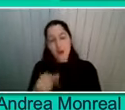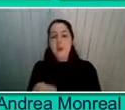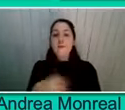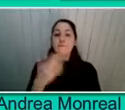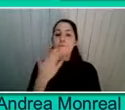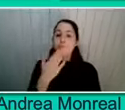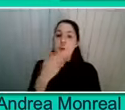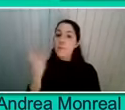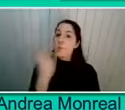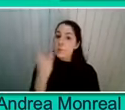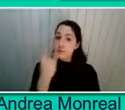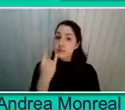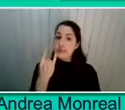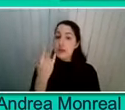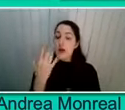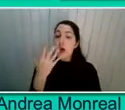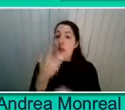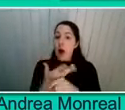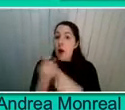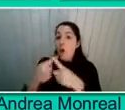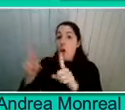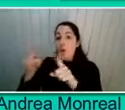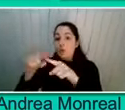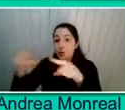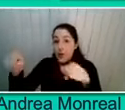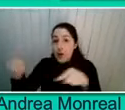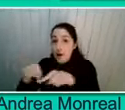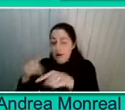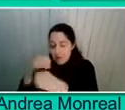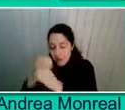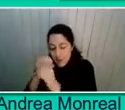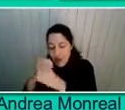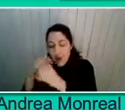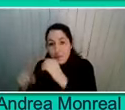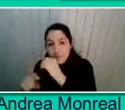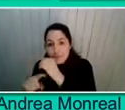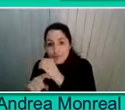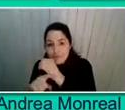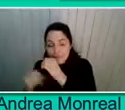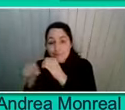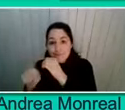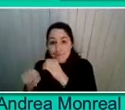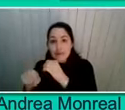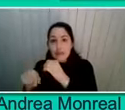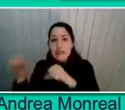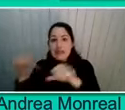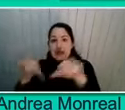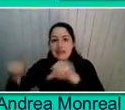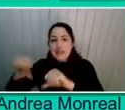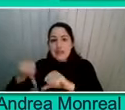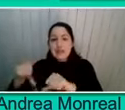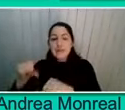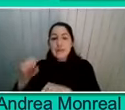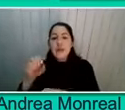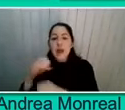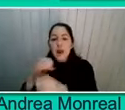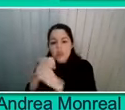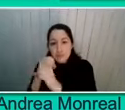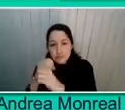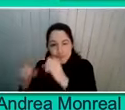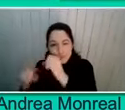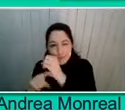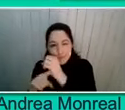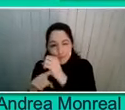otro laboratorio adecuado, que está en el Instituto de Bioquímica. Partimos trabajando en medicina, y ahora tenemos un